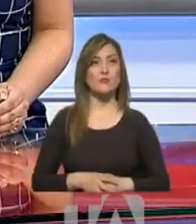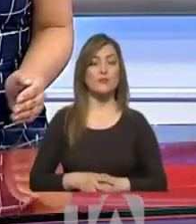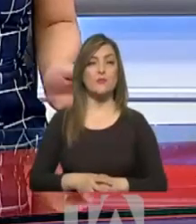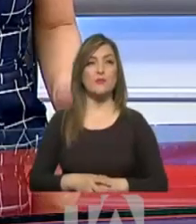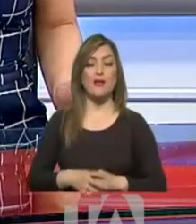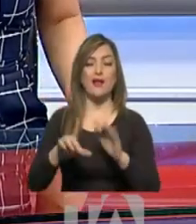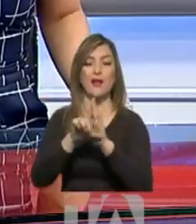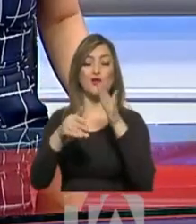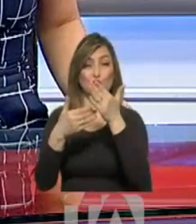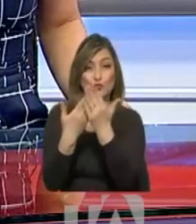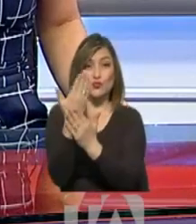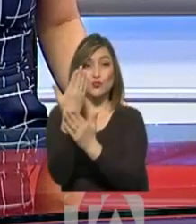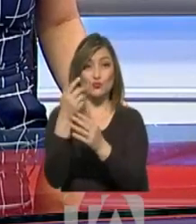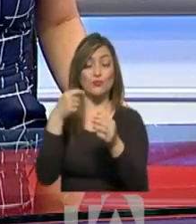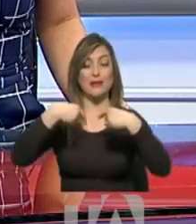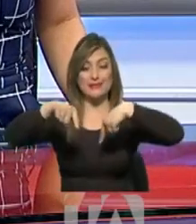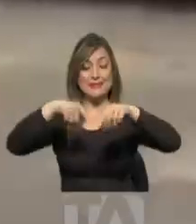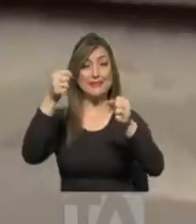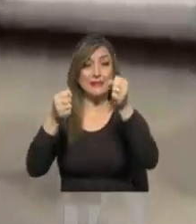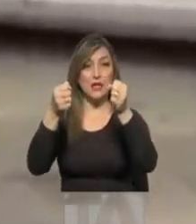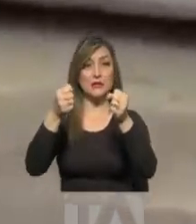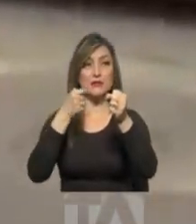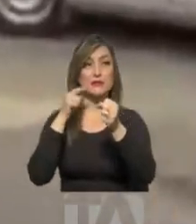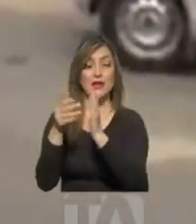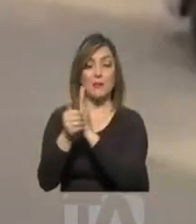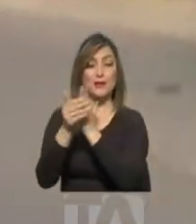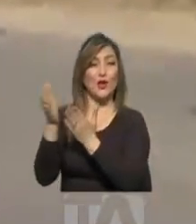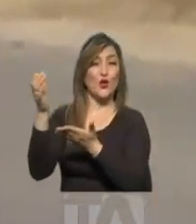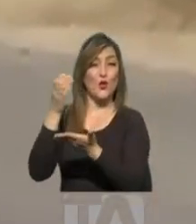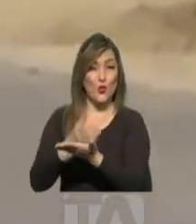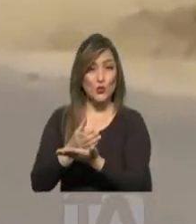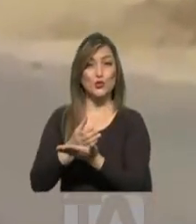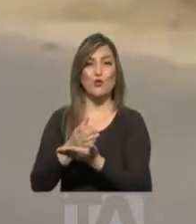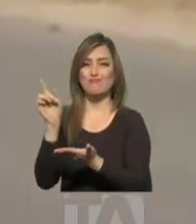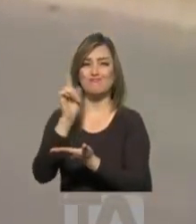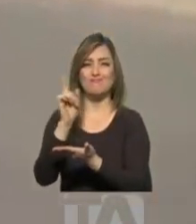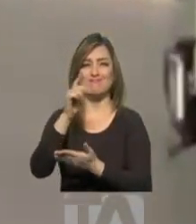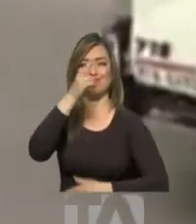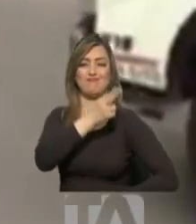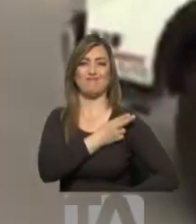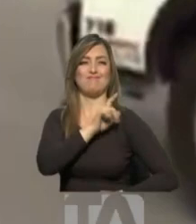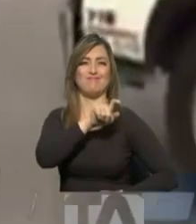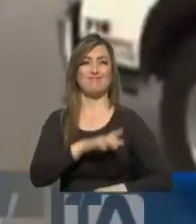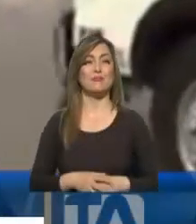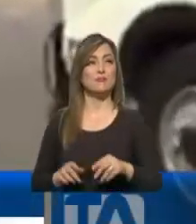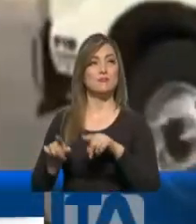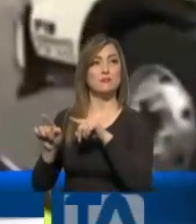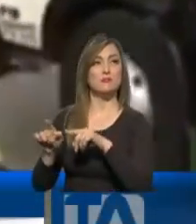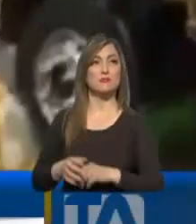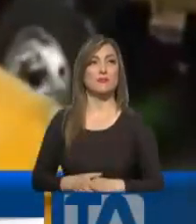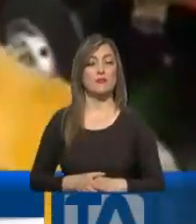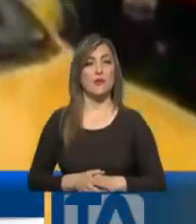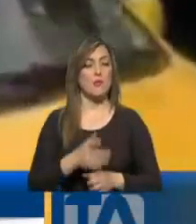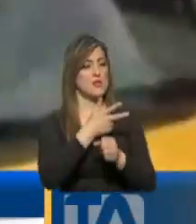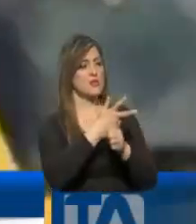agentes de tránsito a la educación superior. ¿Cuál es el temor que quiere que no le grabe? Porque usted no puede grabarme sin mi